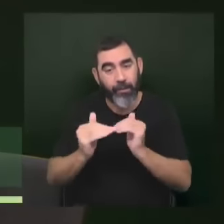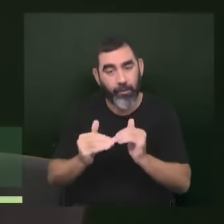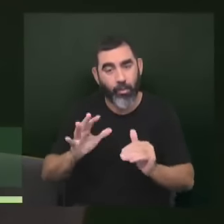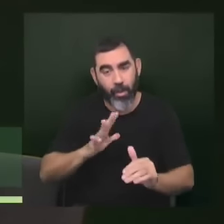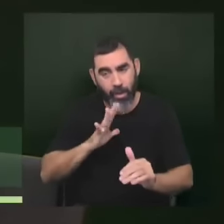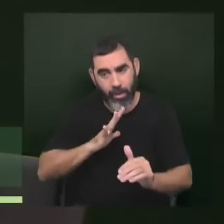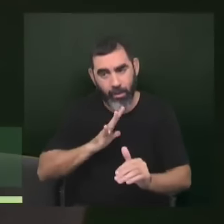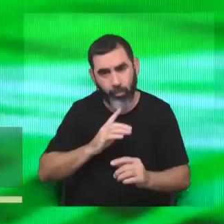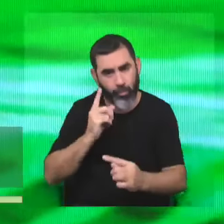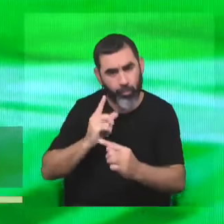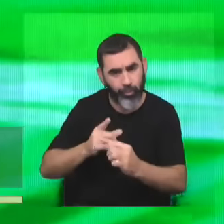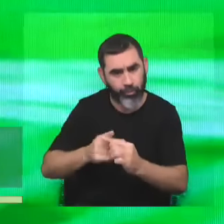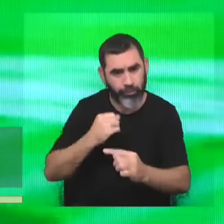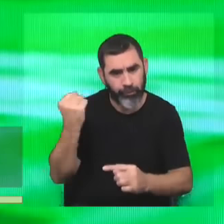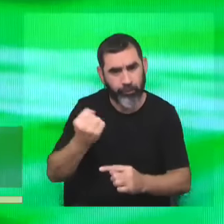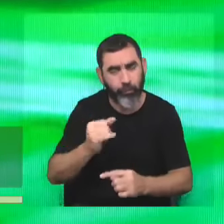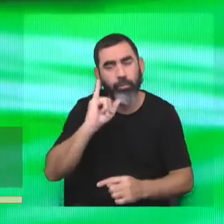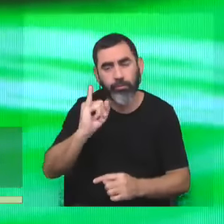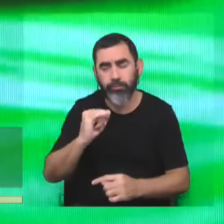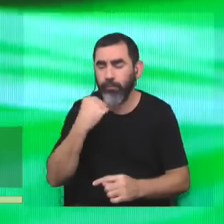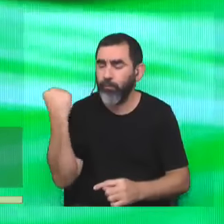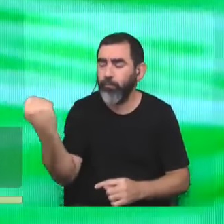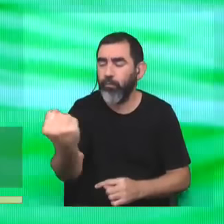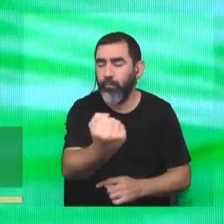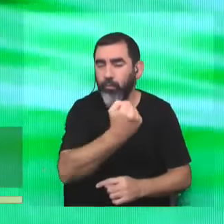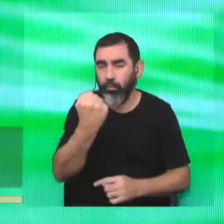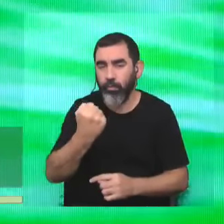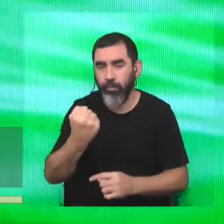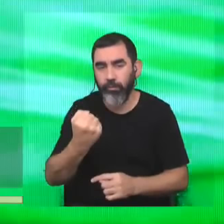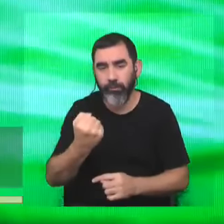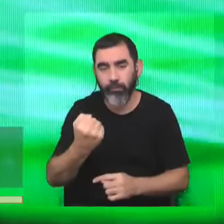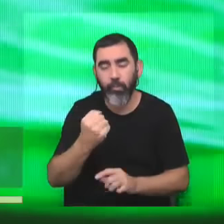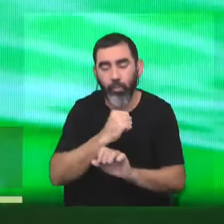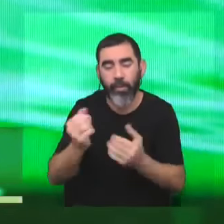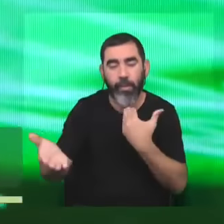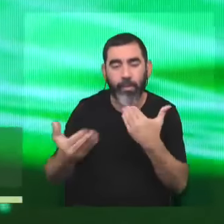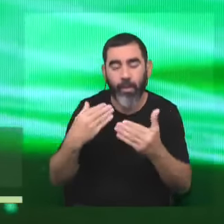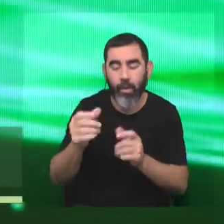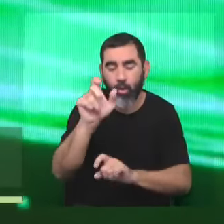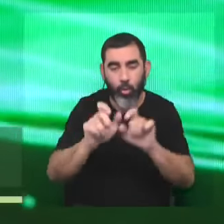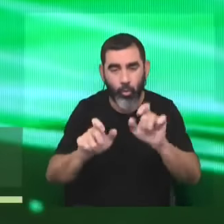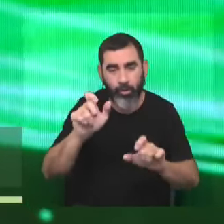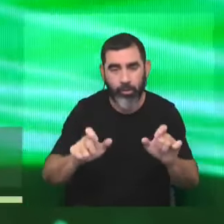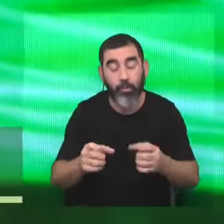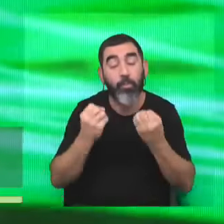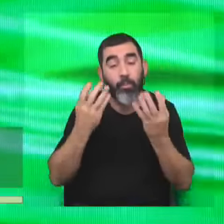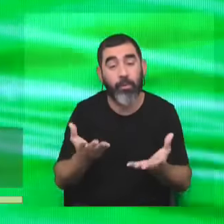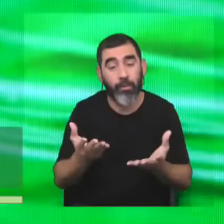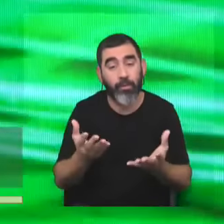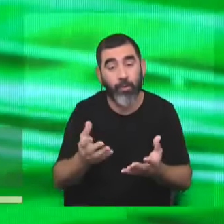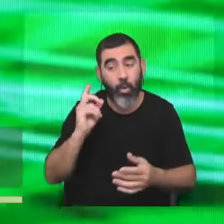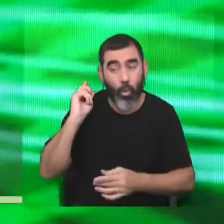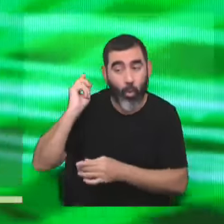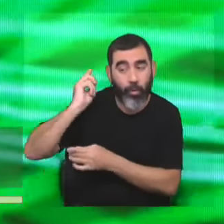impacto ha sido ir relevante solutamente ha sido una herramienta fundamental ha sido la puerta de entrada para poder dialogar con todo el mundo justamente porque ha sido de carácter